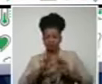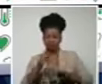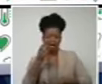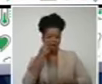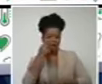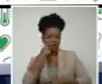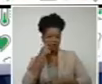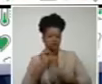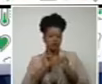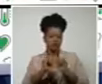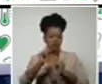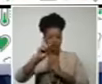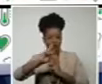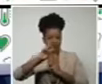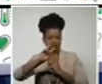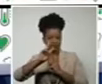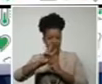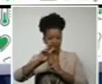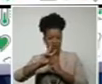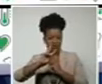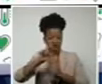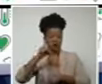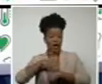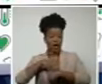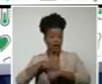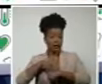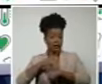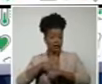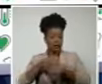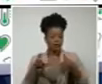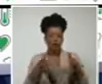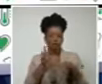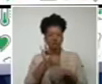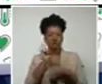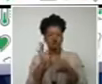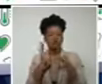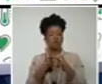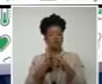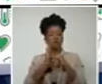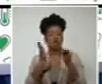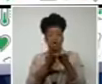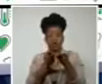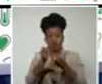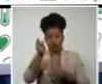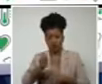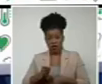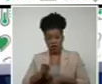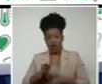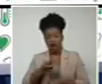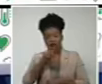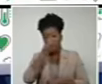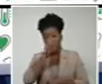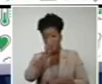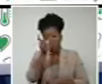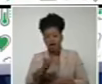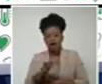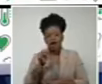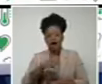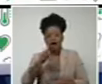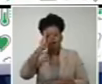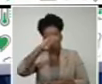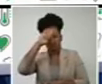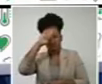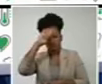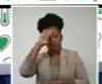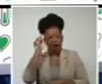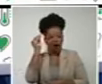reportes durante esta transmisión, al tiempo que alrededor de 9.000 estudiantes africanos se encuentran en Cuba también como parte de